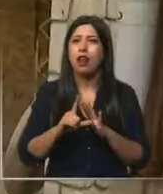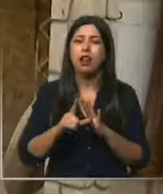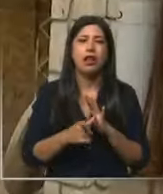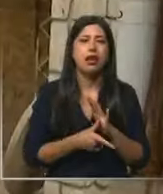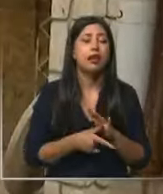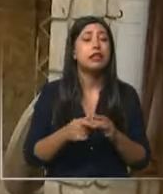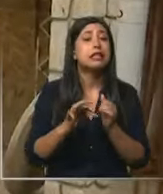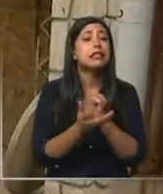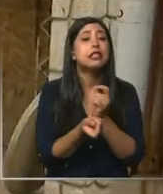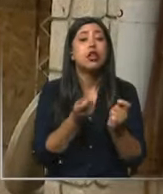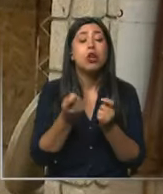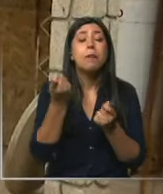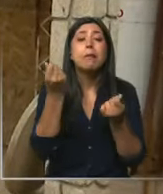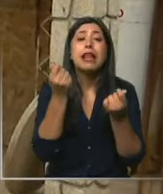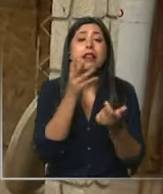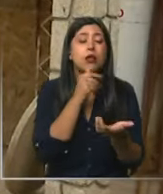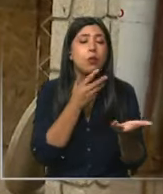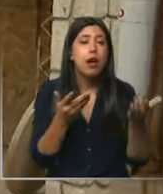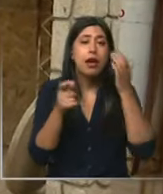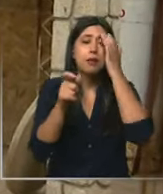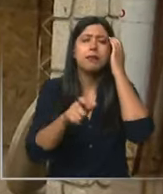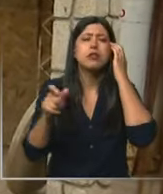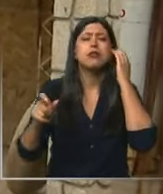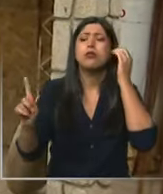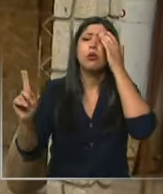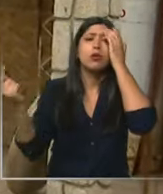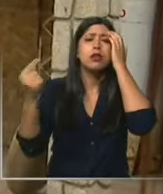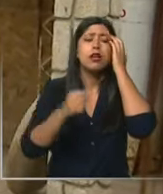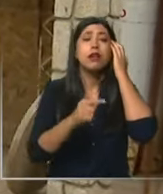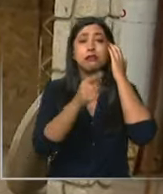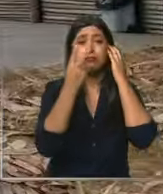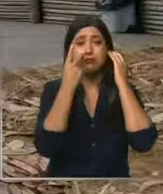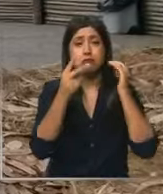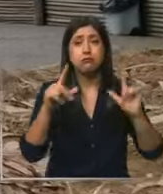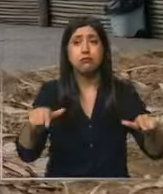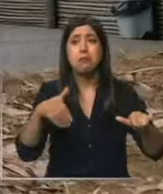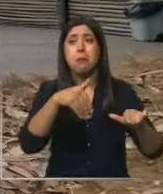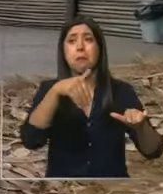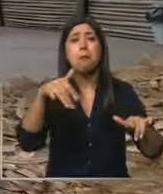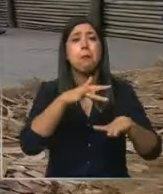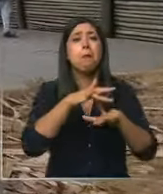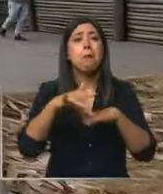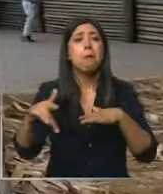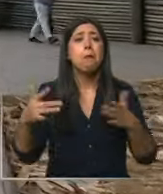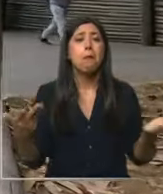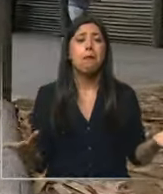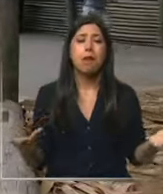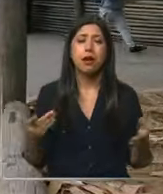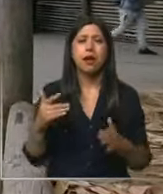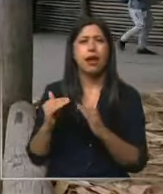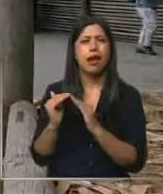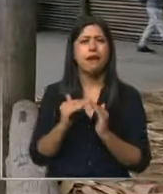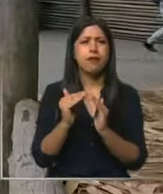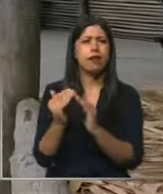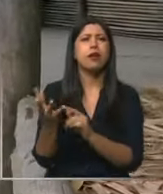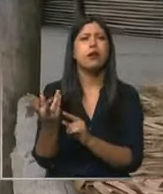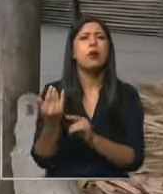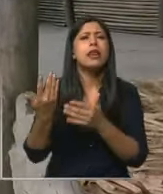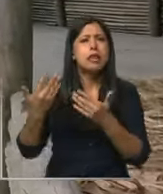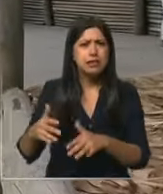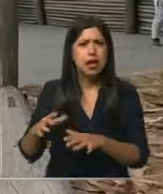La economía, no hay plata. La gente lo llega, ustedes pueden ver, el terminal está pelado. De cabañas disponibles, ¿cuántas tiene